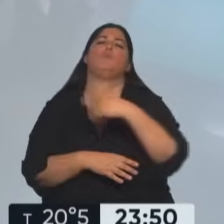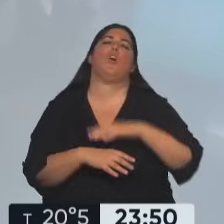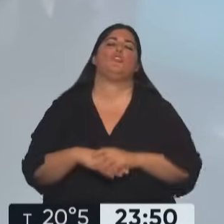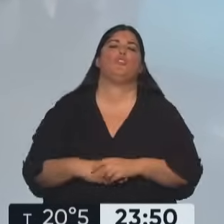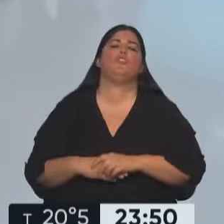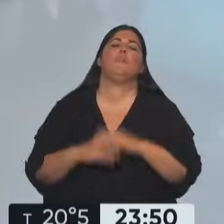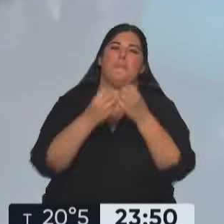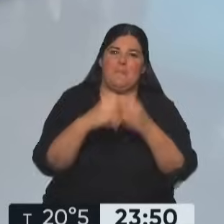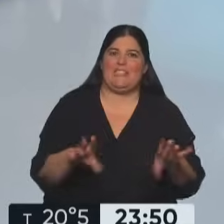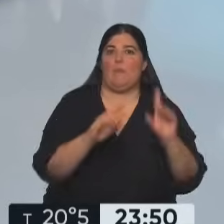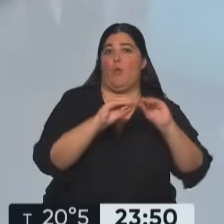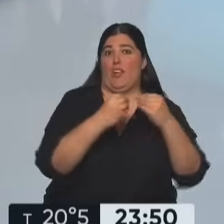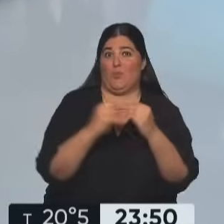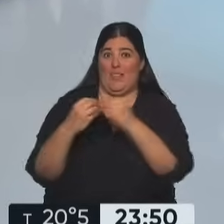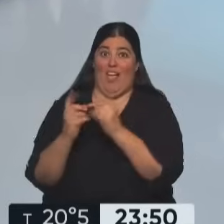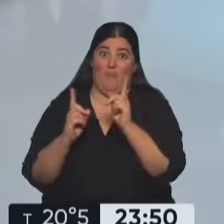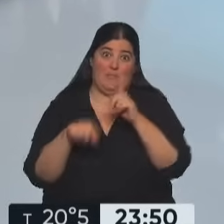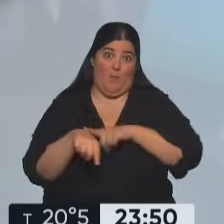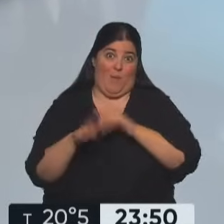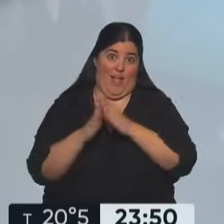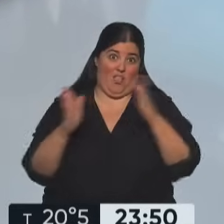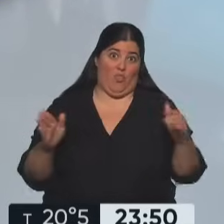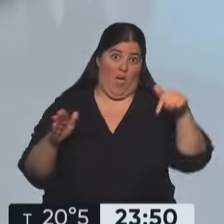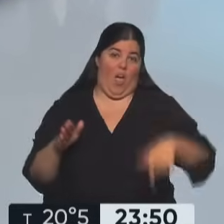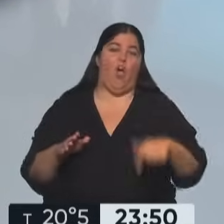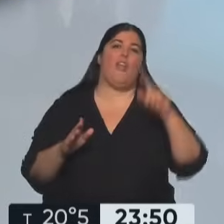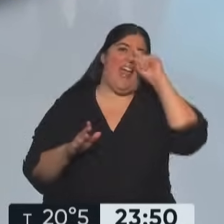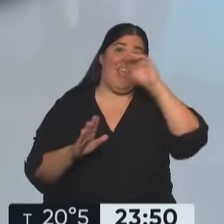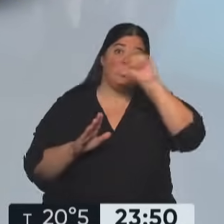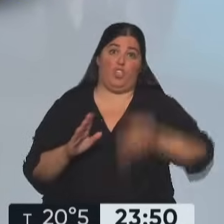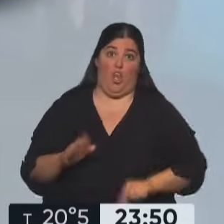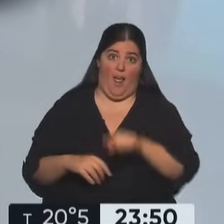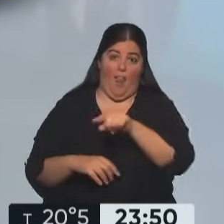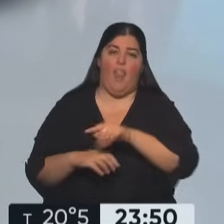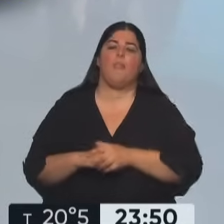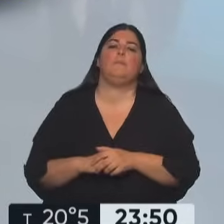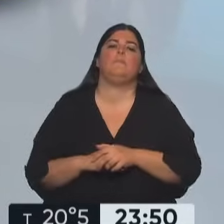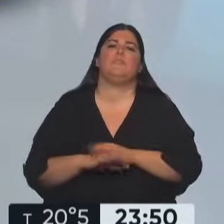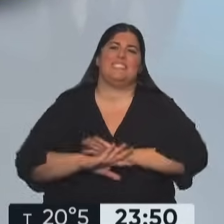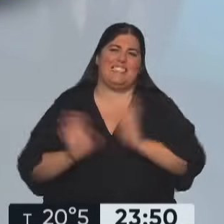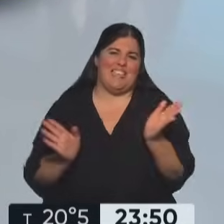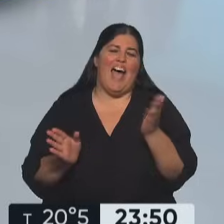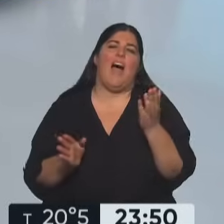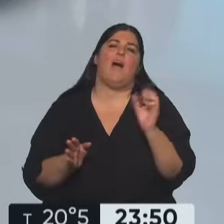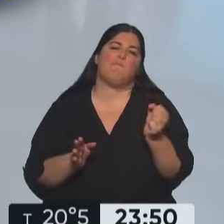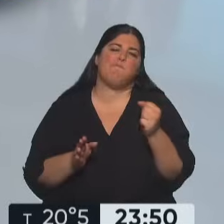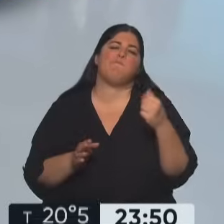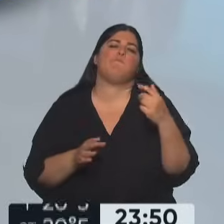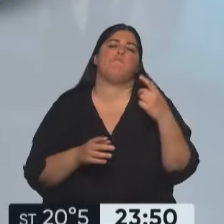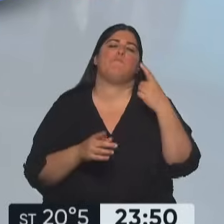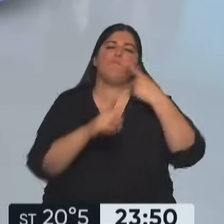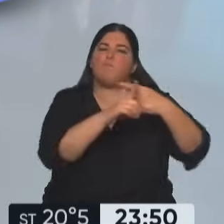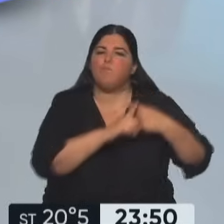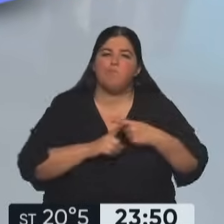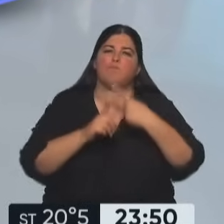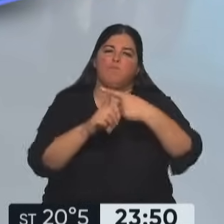por los resultados, justamente como están hasta este momento en el ámbito nacional. Ya tenemos muy avanzado el escrutinio